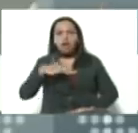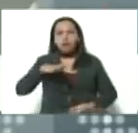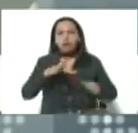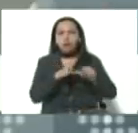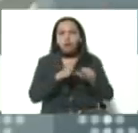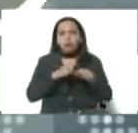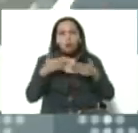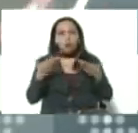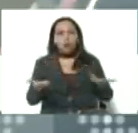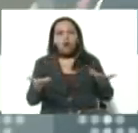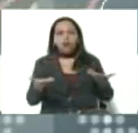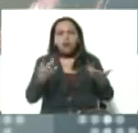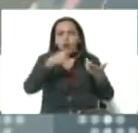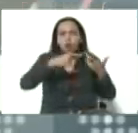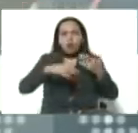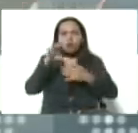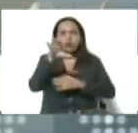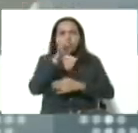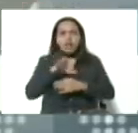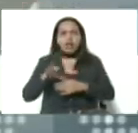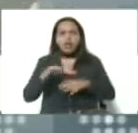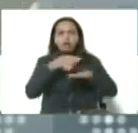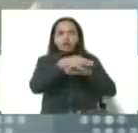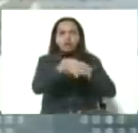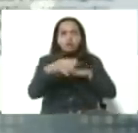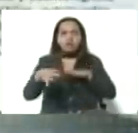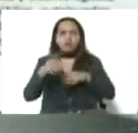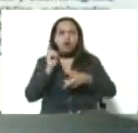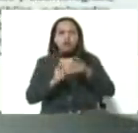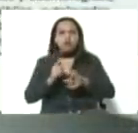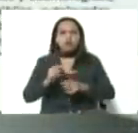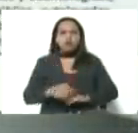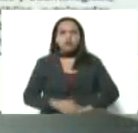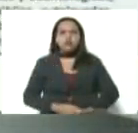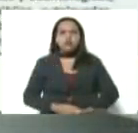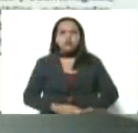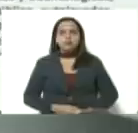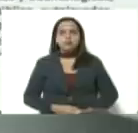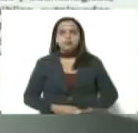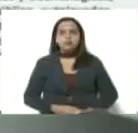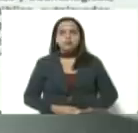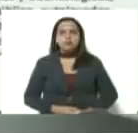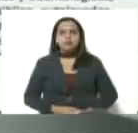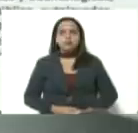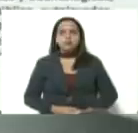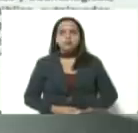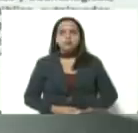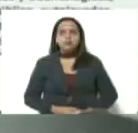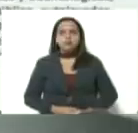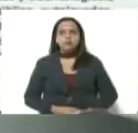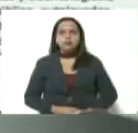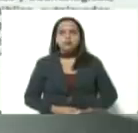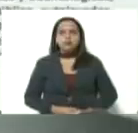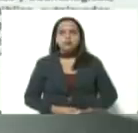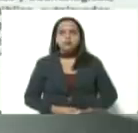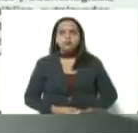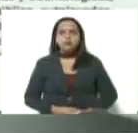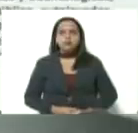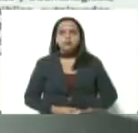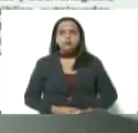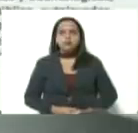los restantes partícipes del estado amazonas los estados world barinas cojedes delta amacuro